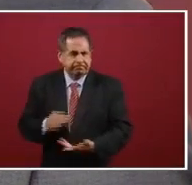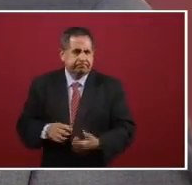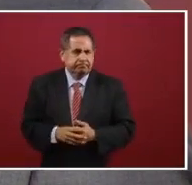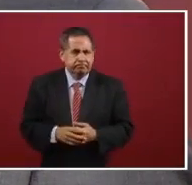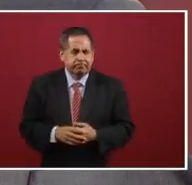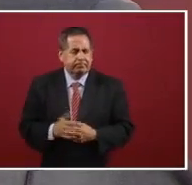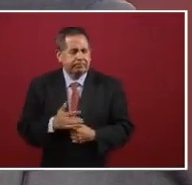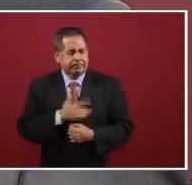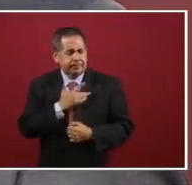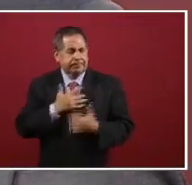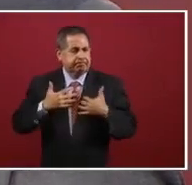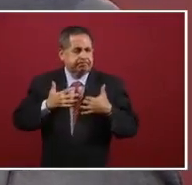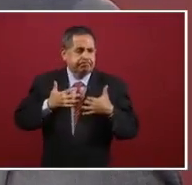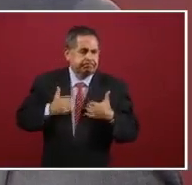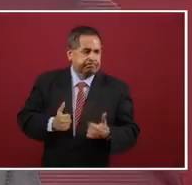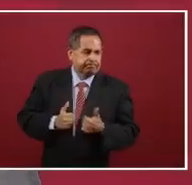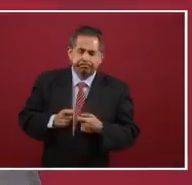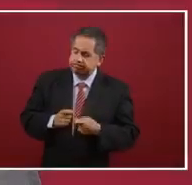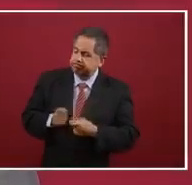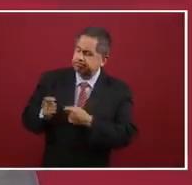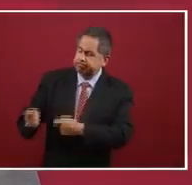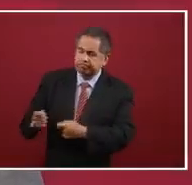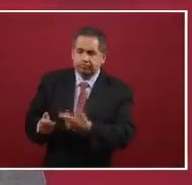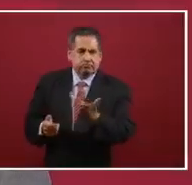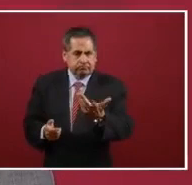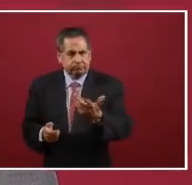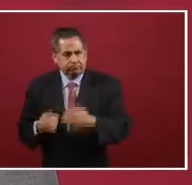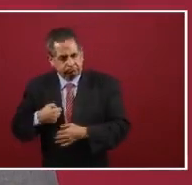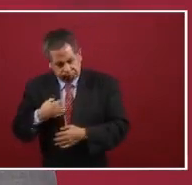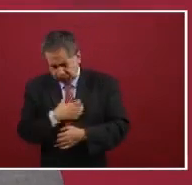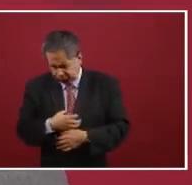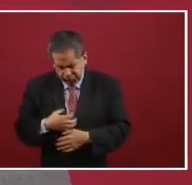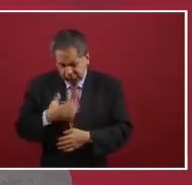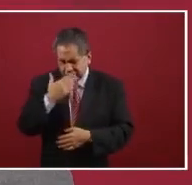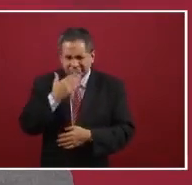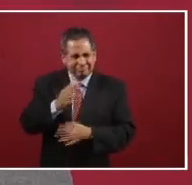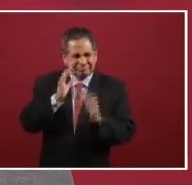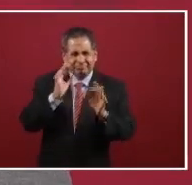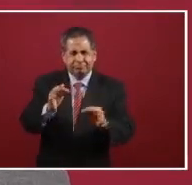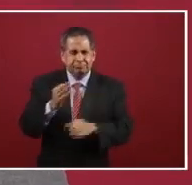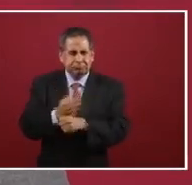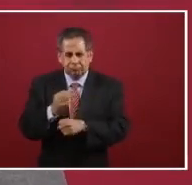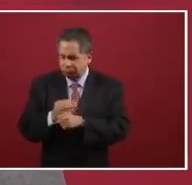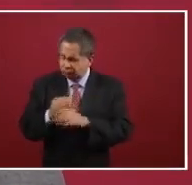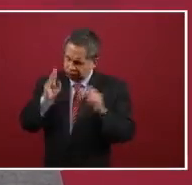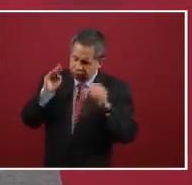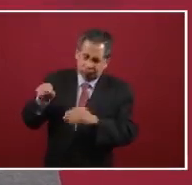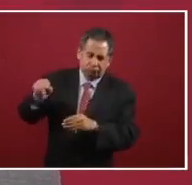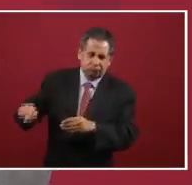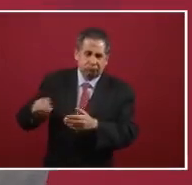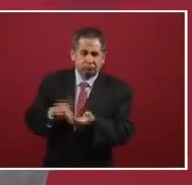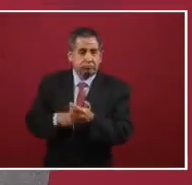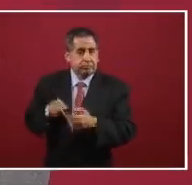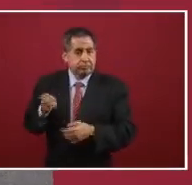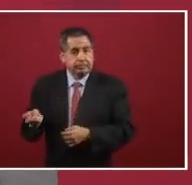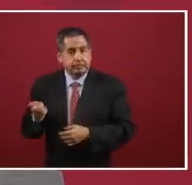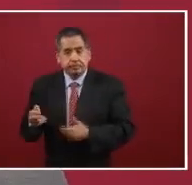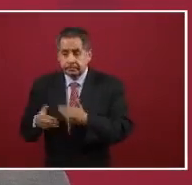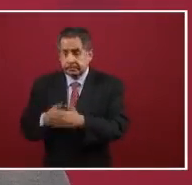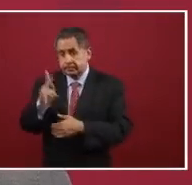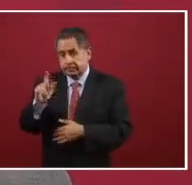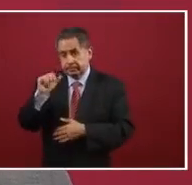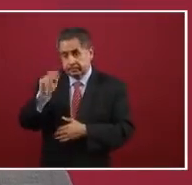del humanismo. Yo celebro que estemos llevando a cabo este